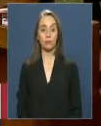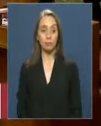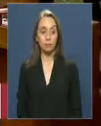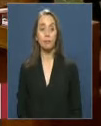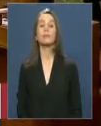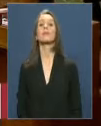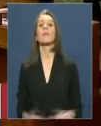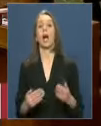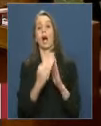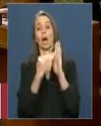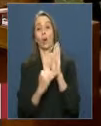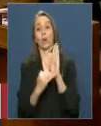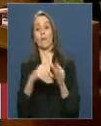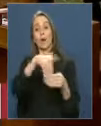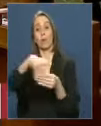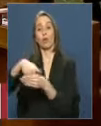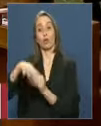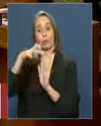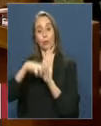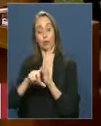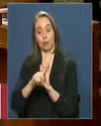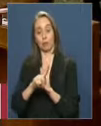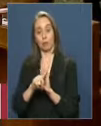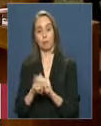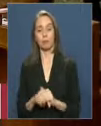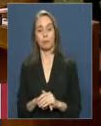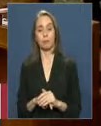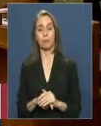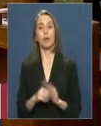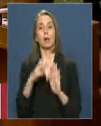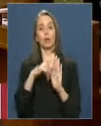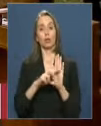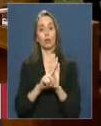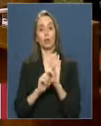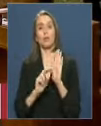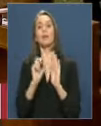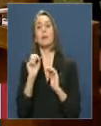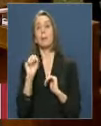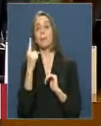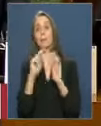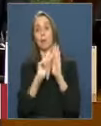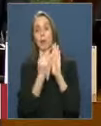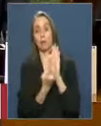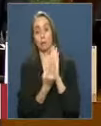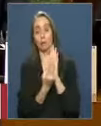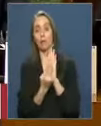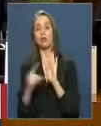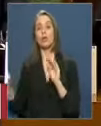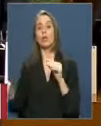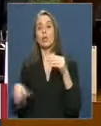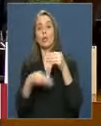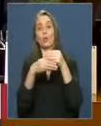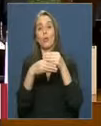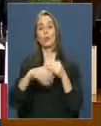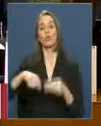Vamos a los proyectos. Vamos a los proyectos de ley. En votación, la modificación número 1, introducido por el